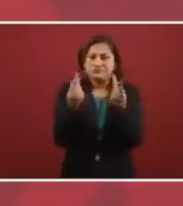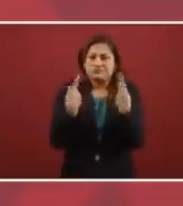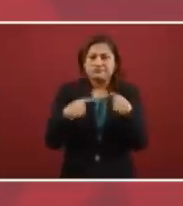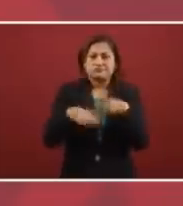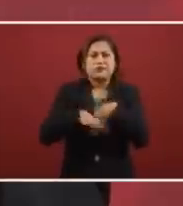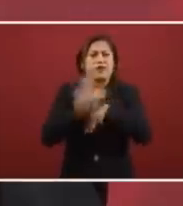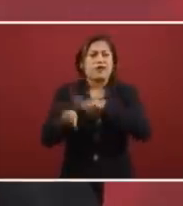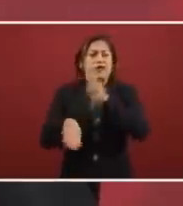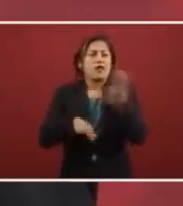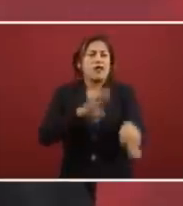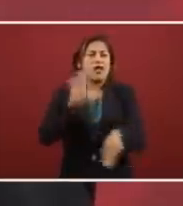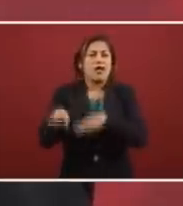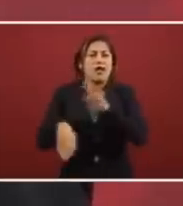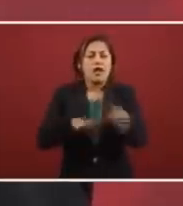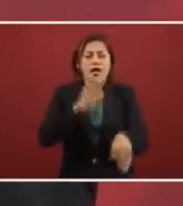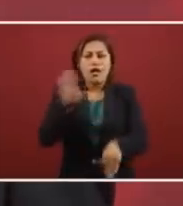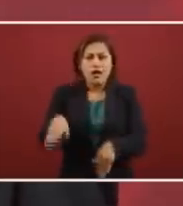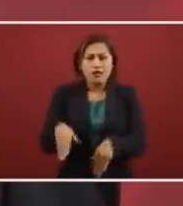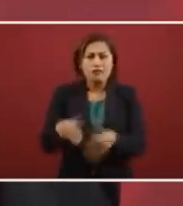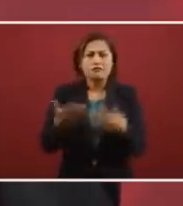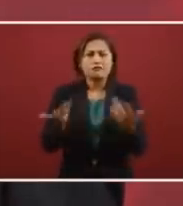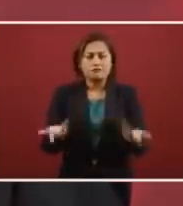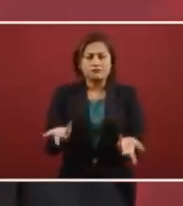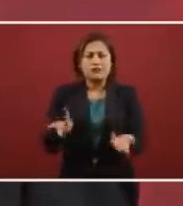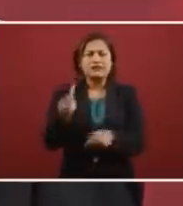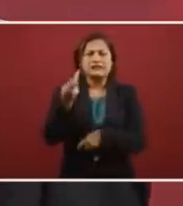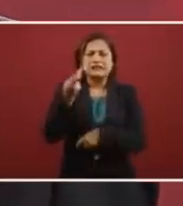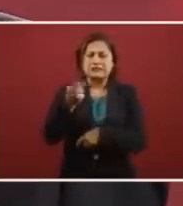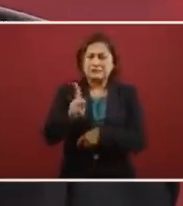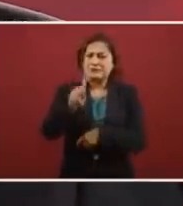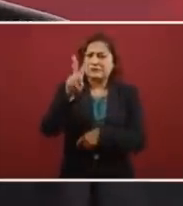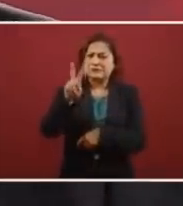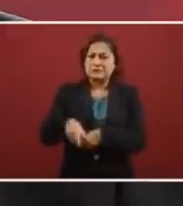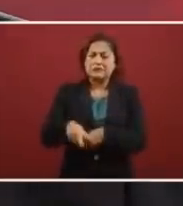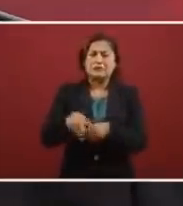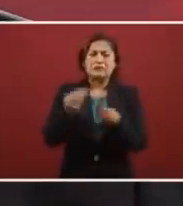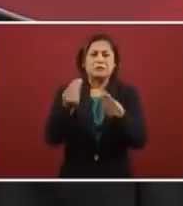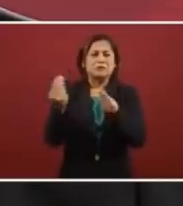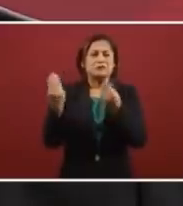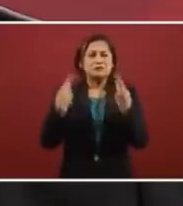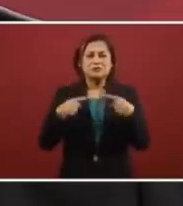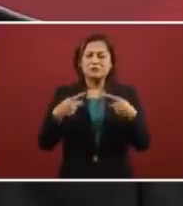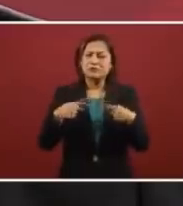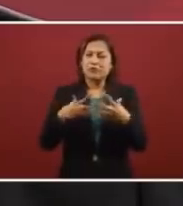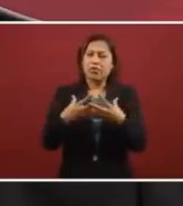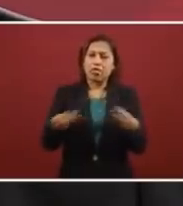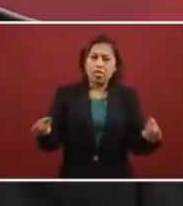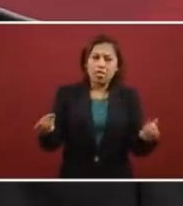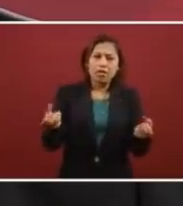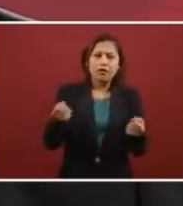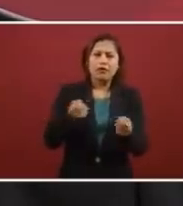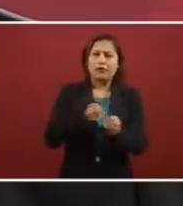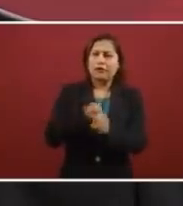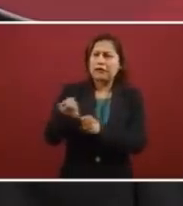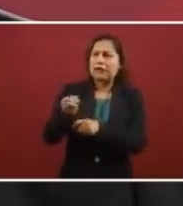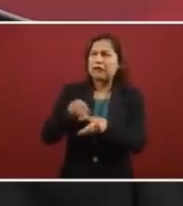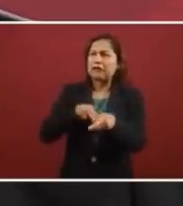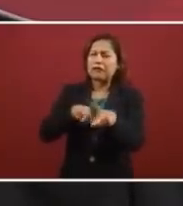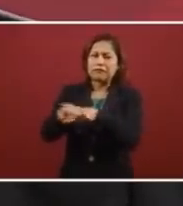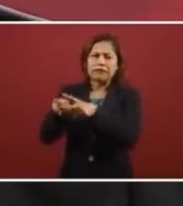hay rayas y desapariciones y masacres